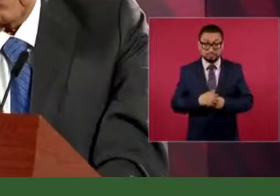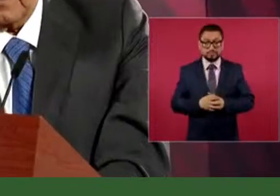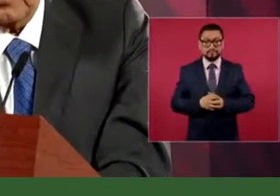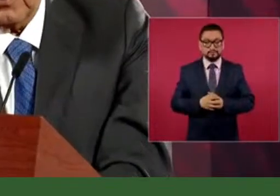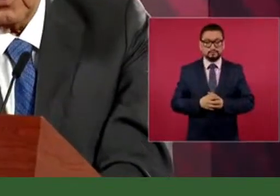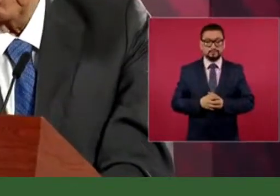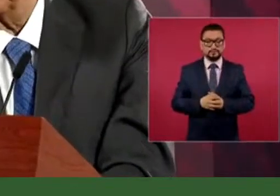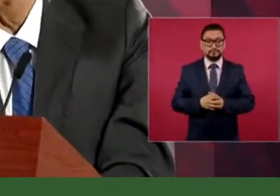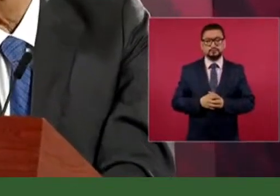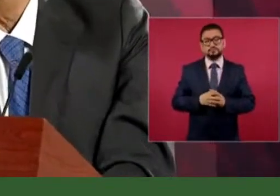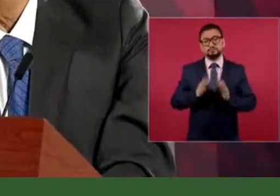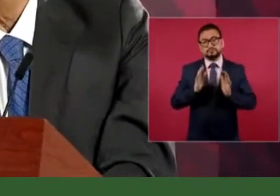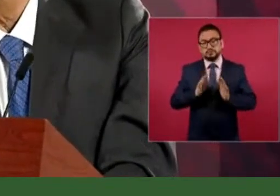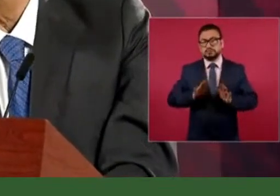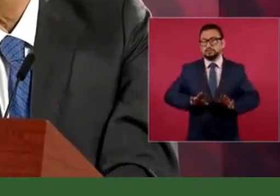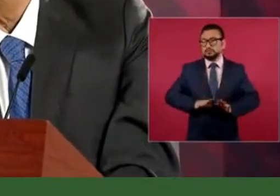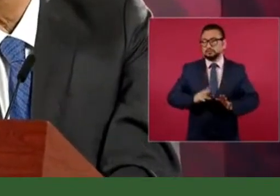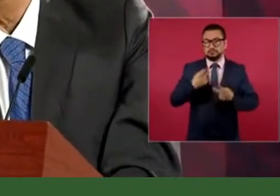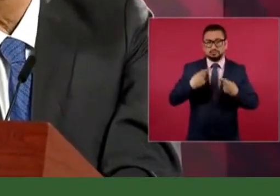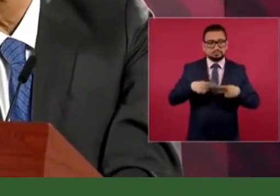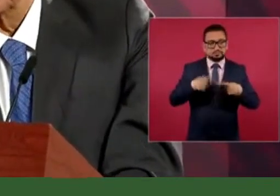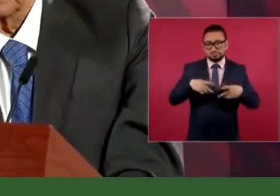amar al prójimo,